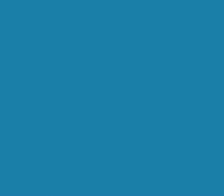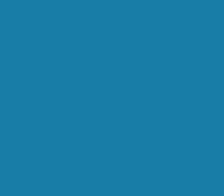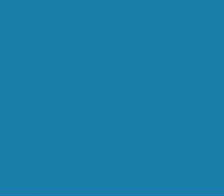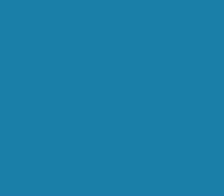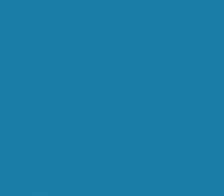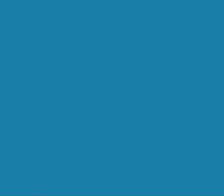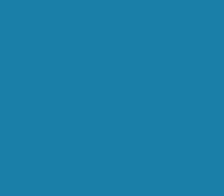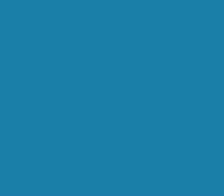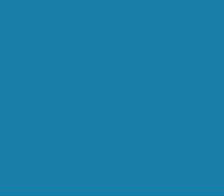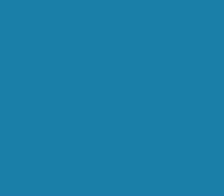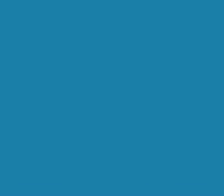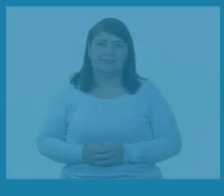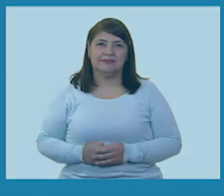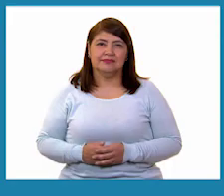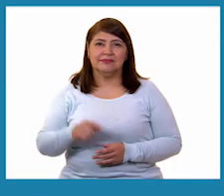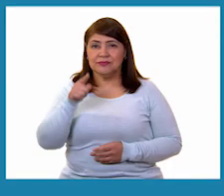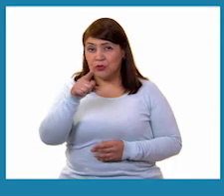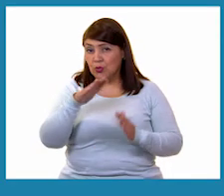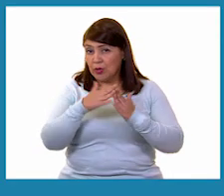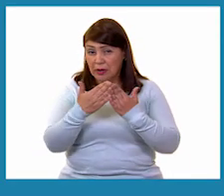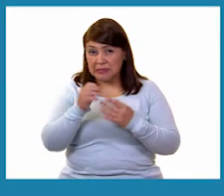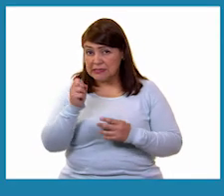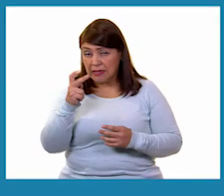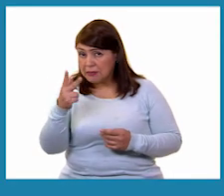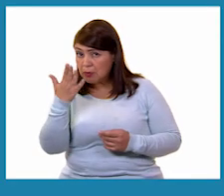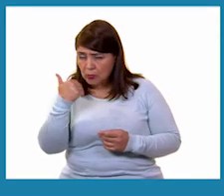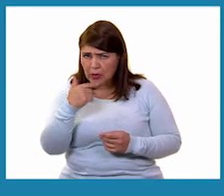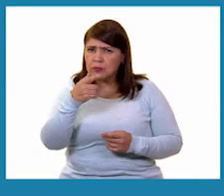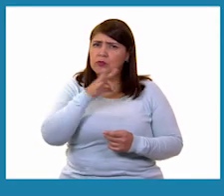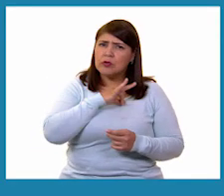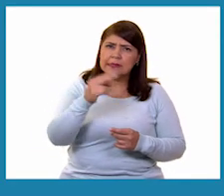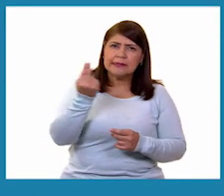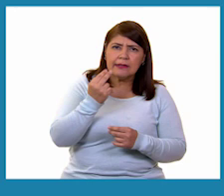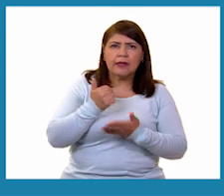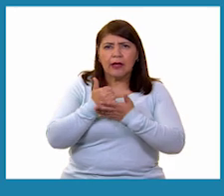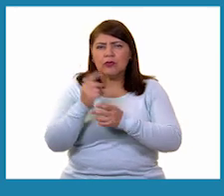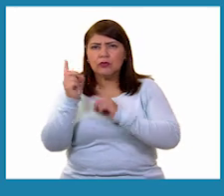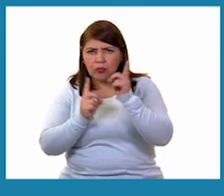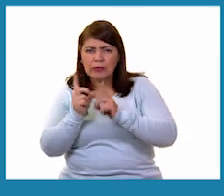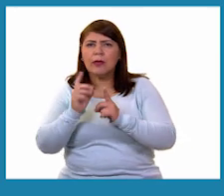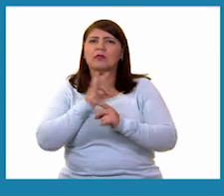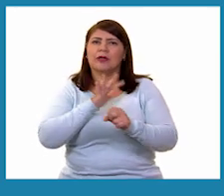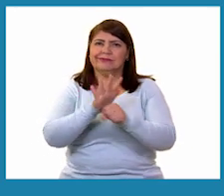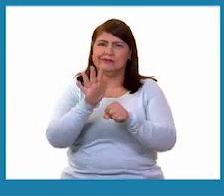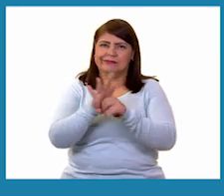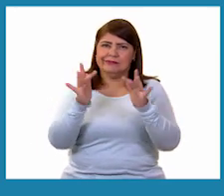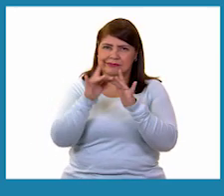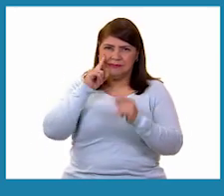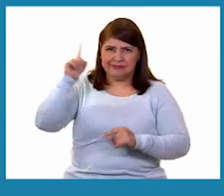Si no tienes el libro de texto o necesitas ayuda para responder las preguntas, contáctanos.